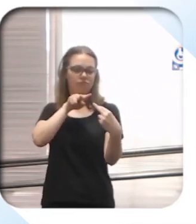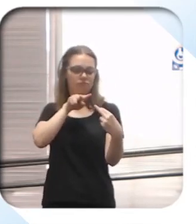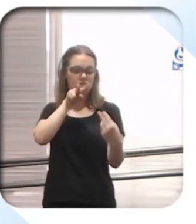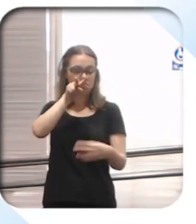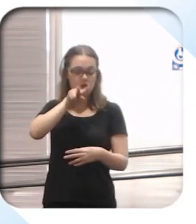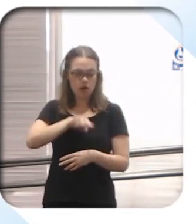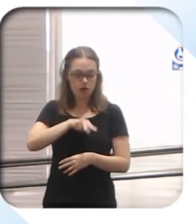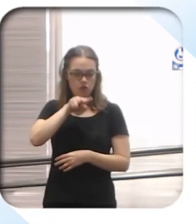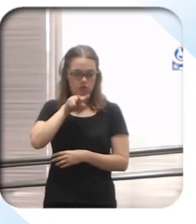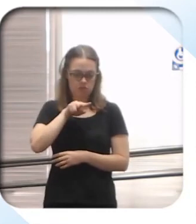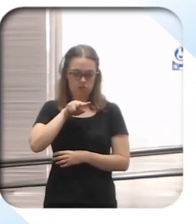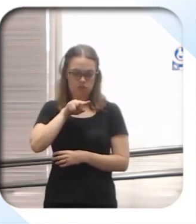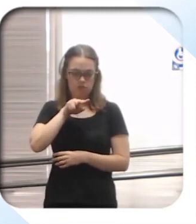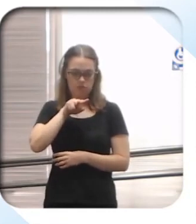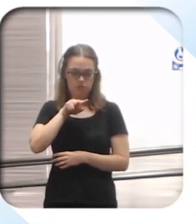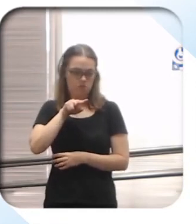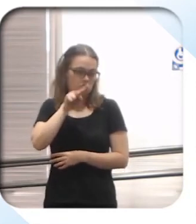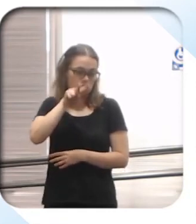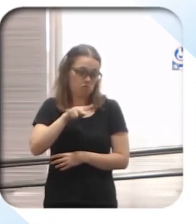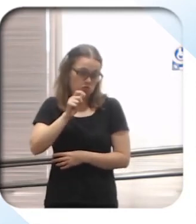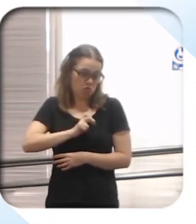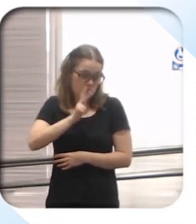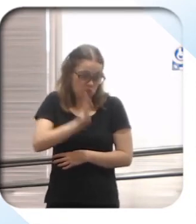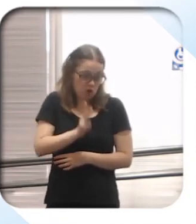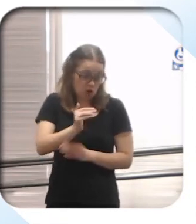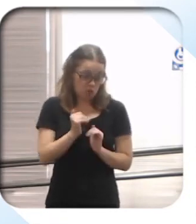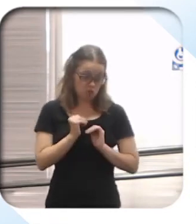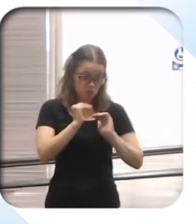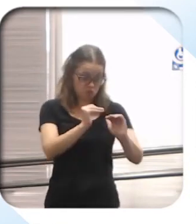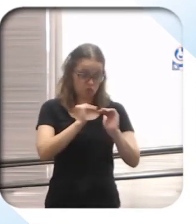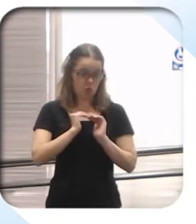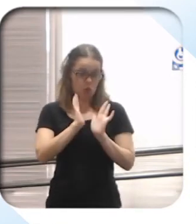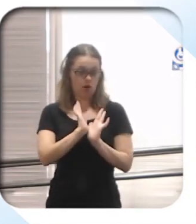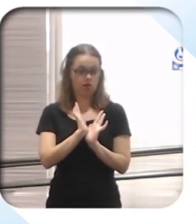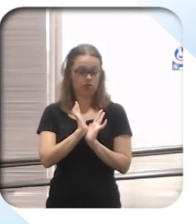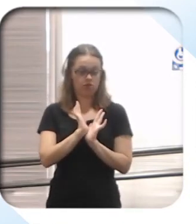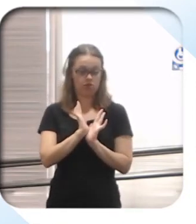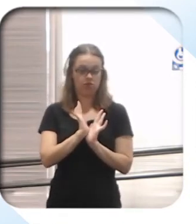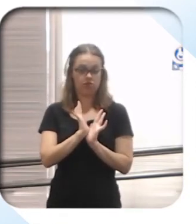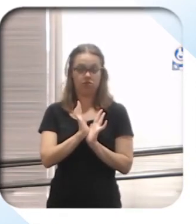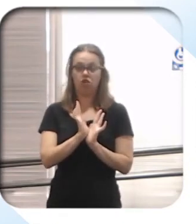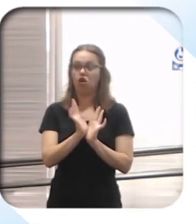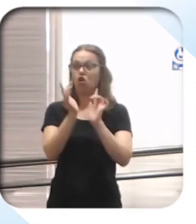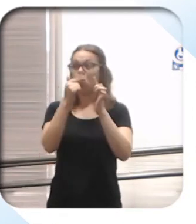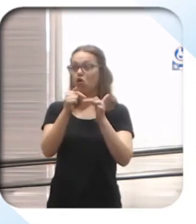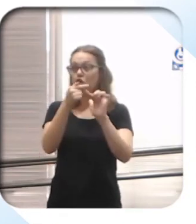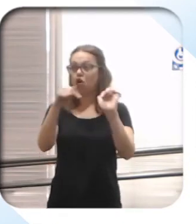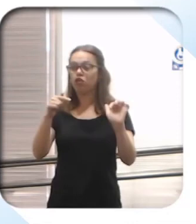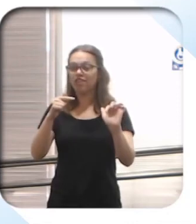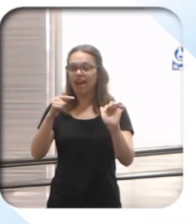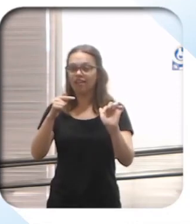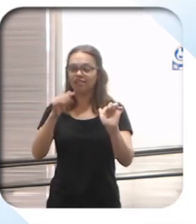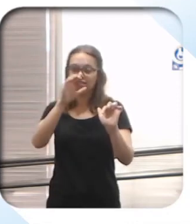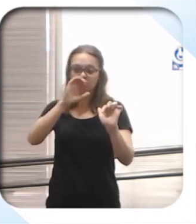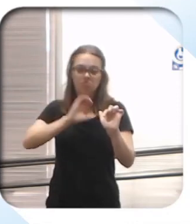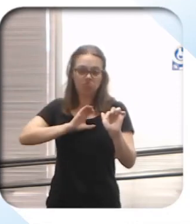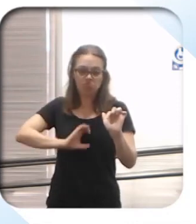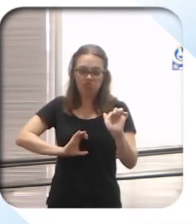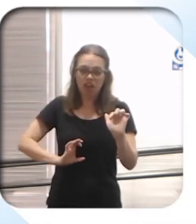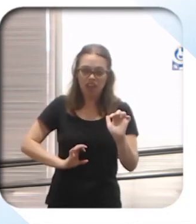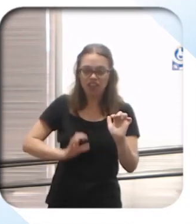tengo enfrente. Es un ser humano como yo, ¿ah? Con otras capacidades